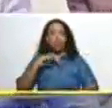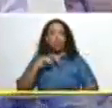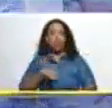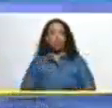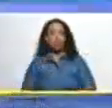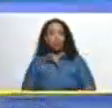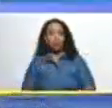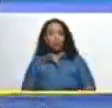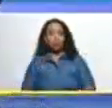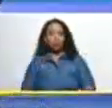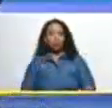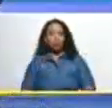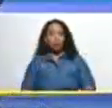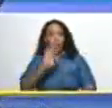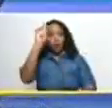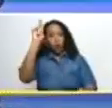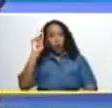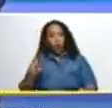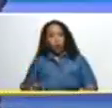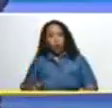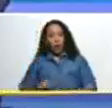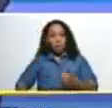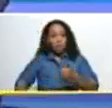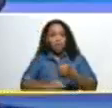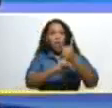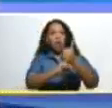que día a día lleva adelante